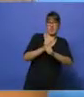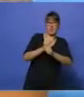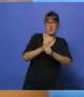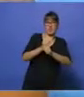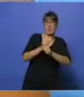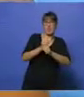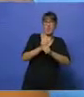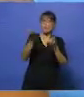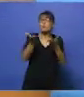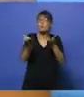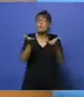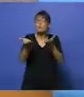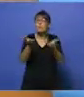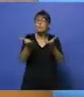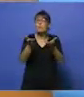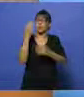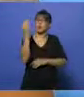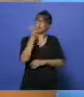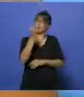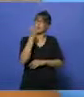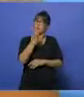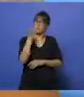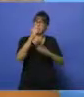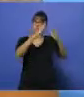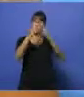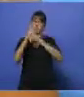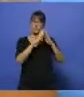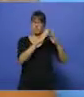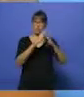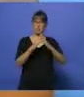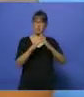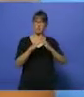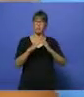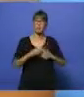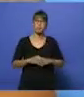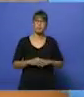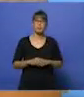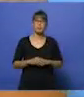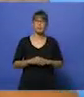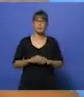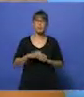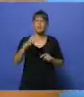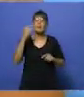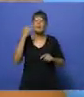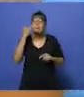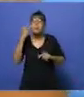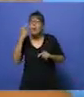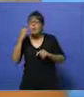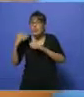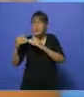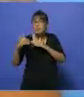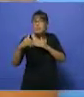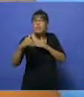Llevando un servicio muy importante. Y bueno, estamos a días de la fiesta del pueblo, el